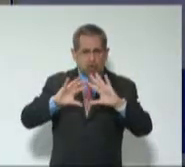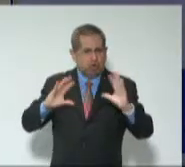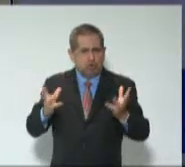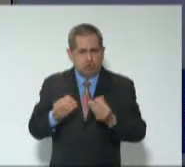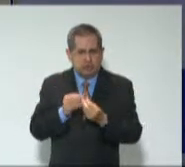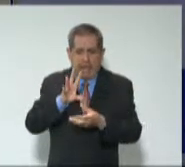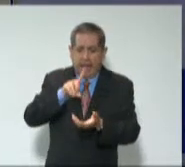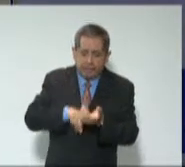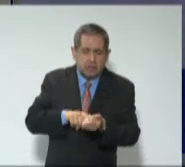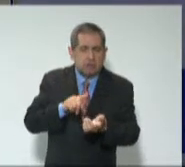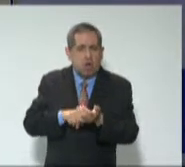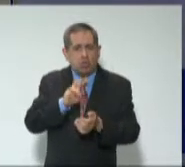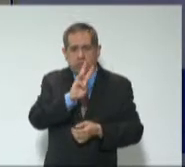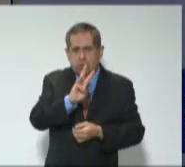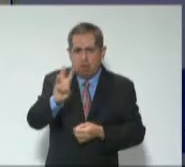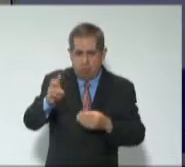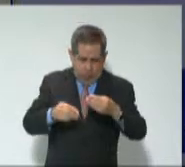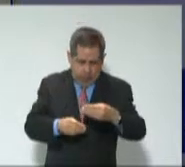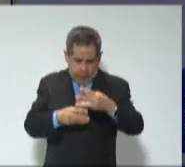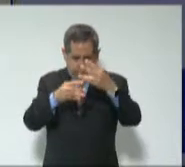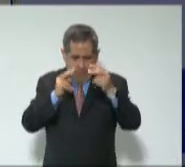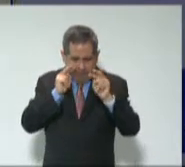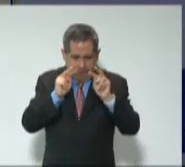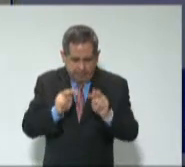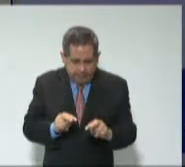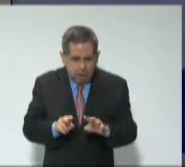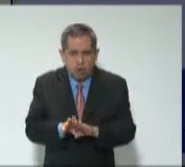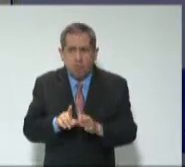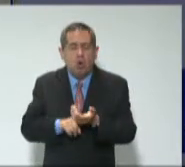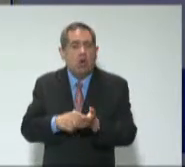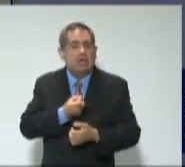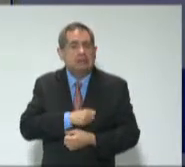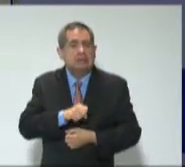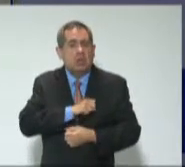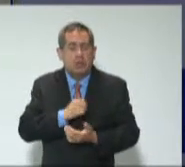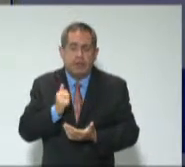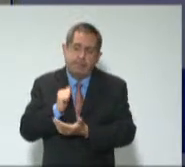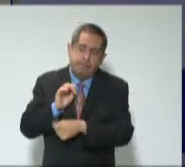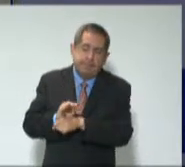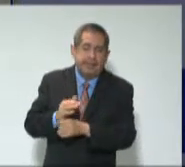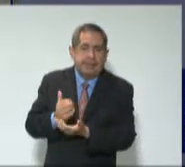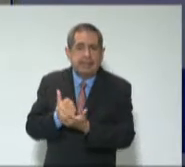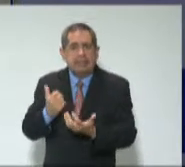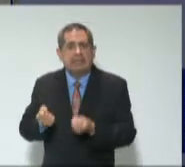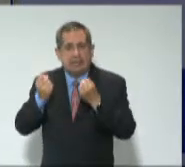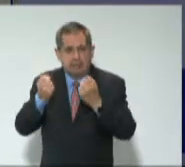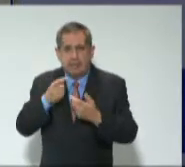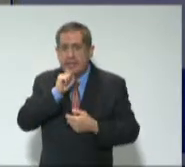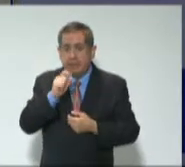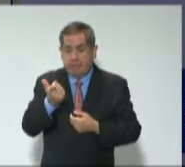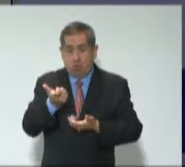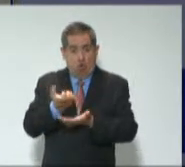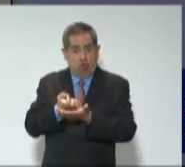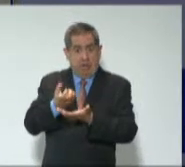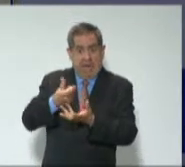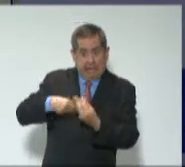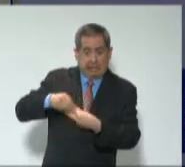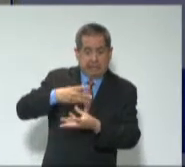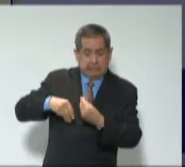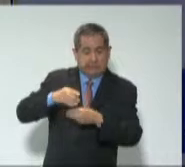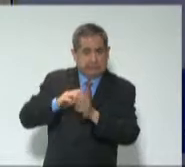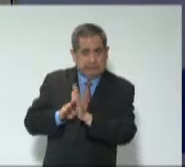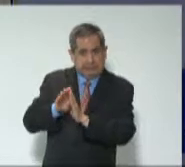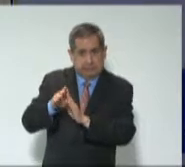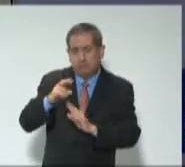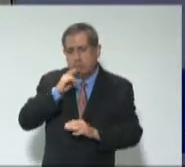precisamente salvaguardar la salud de las personas y recuperar eh la economía del país con un